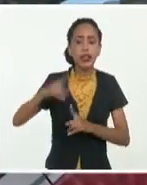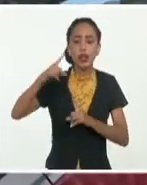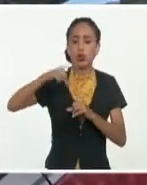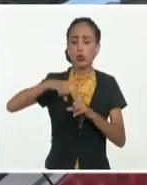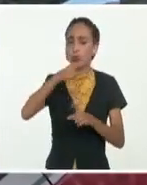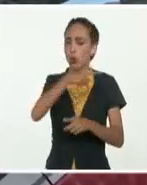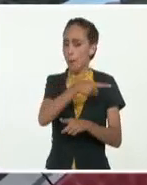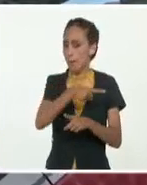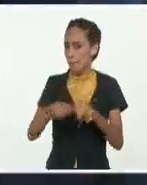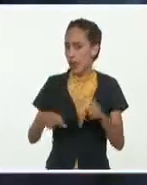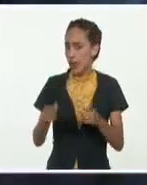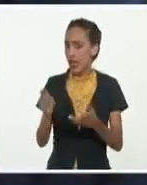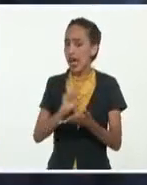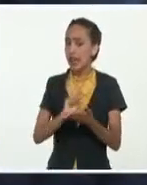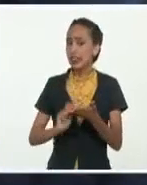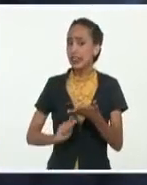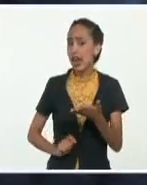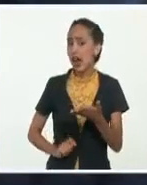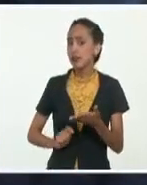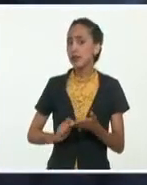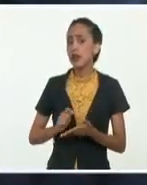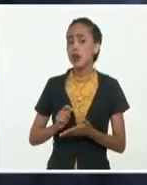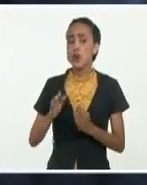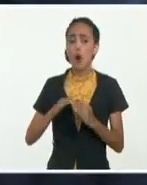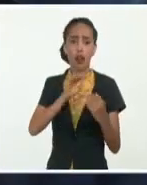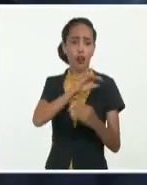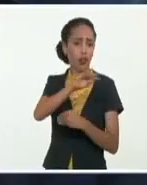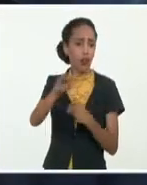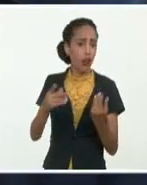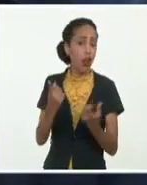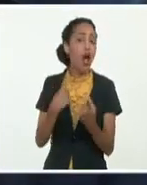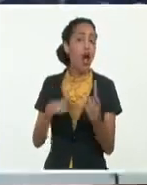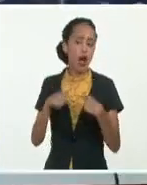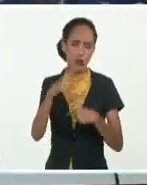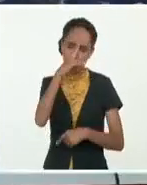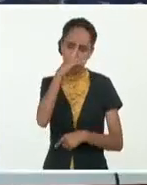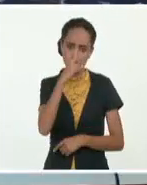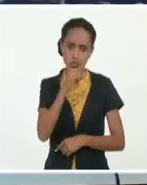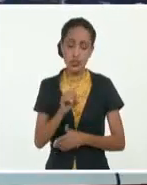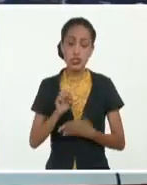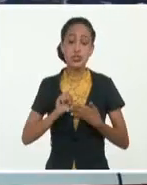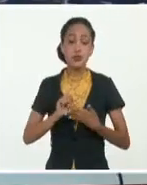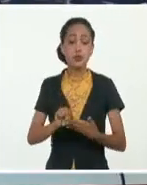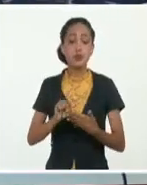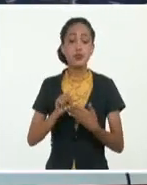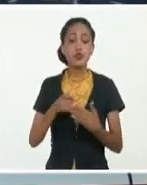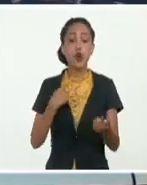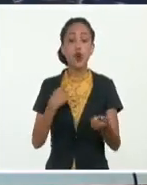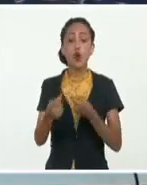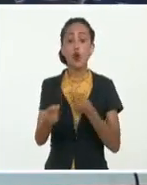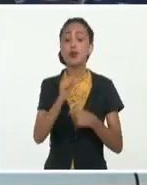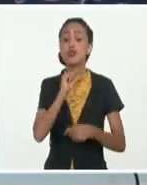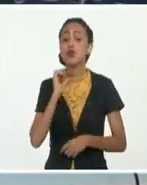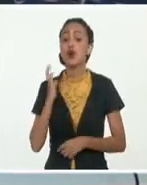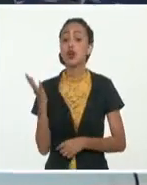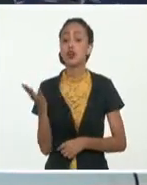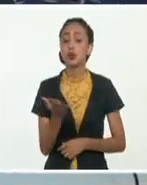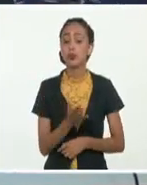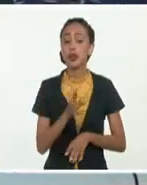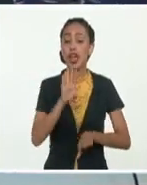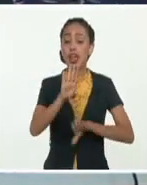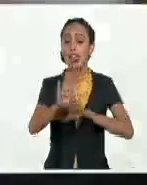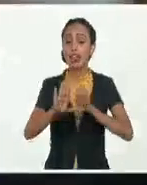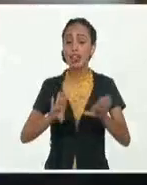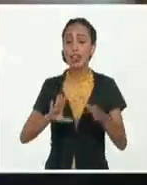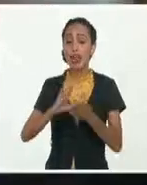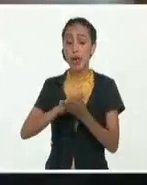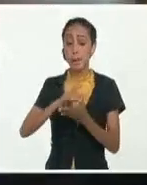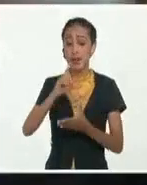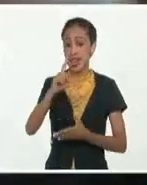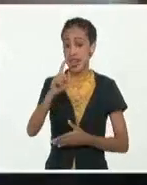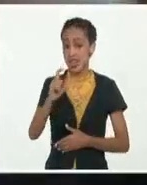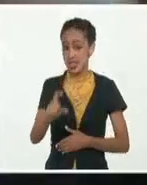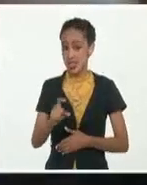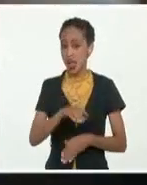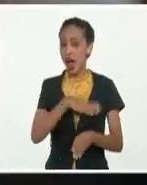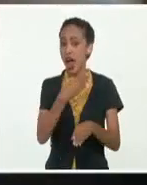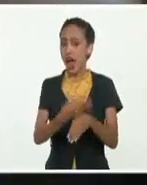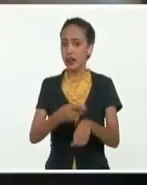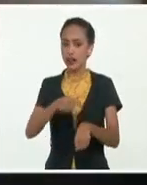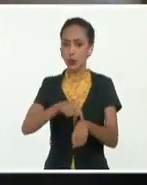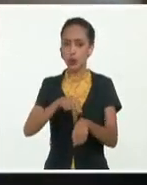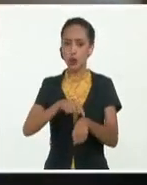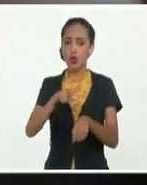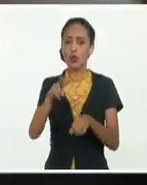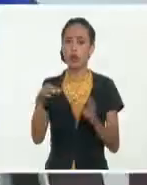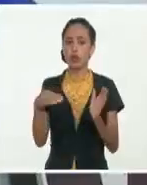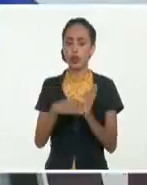o trámites migratorios. Servicio del comercio, la gastronomía y tiendas en MLC hasta las 2 de la tarde. Suspensión de visitas